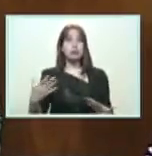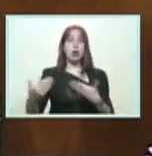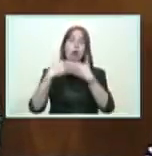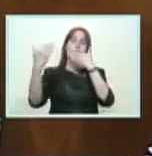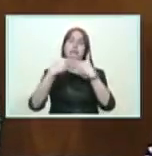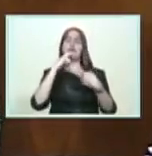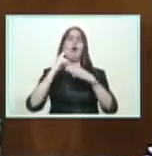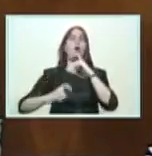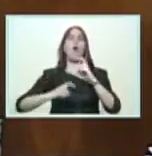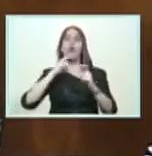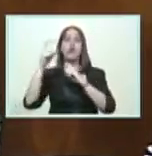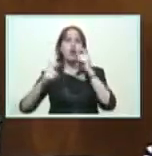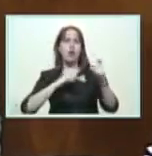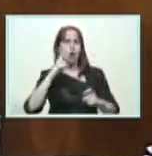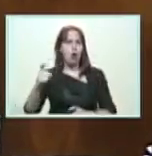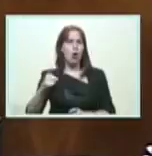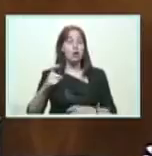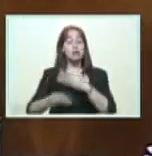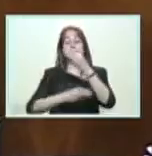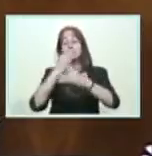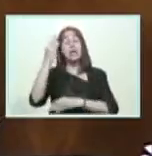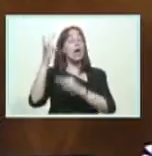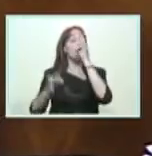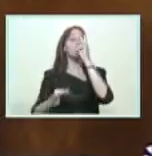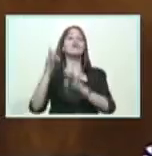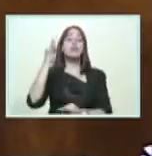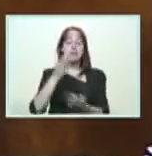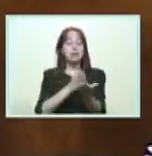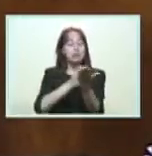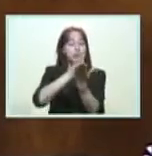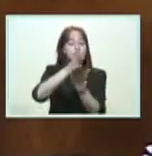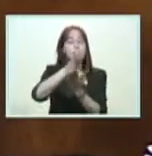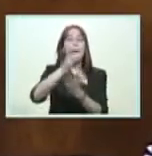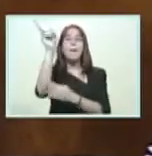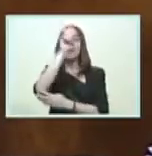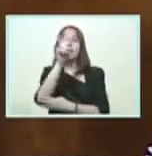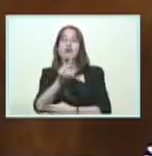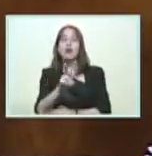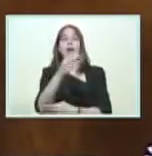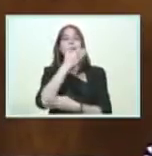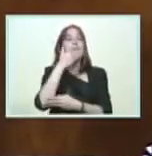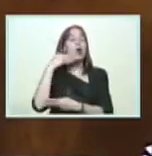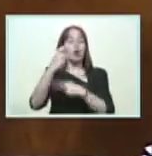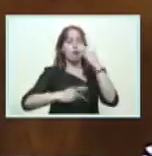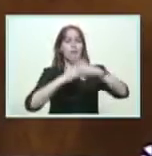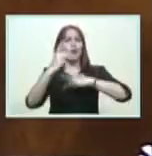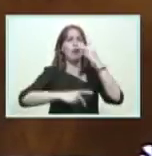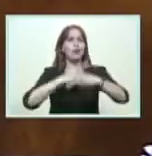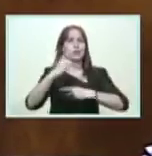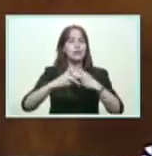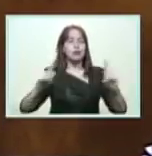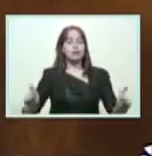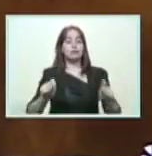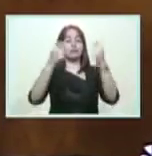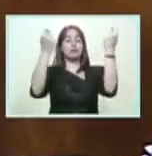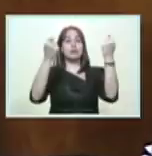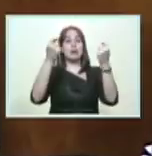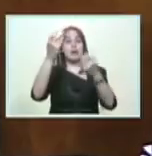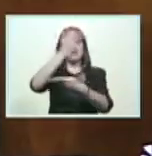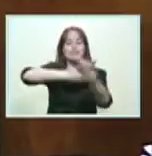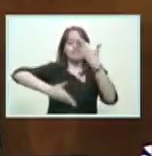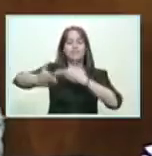orden constitucional. Se hará justicia para encaminar a Venezuela a un proceso de reconciliación